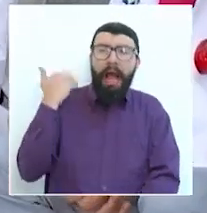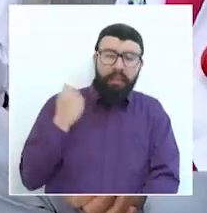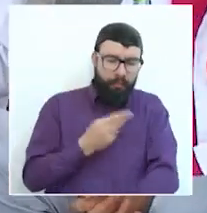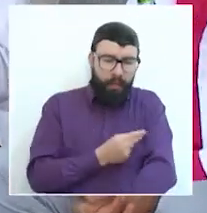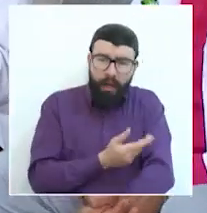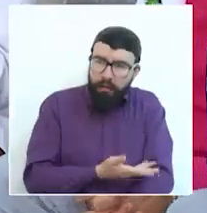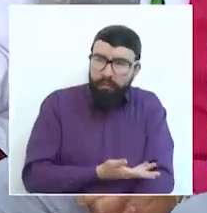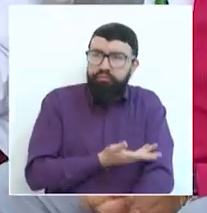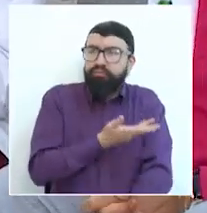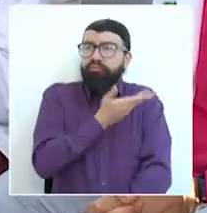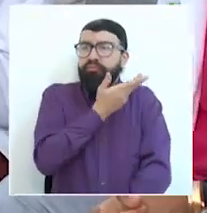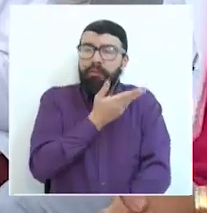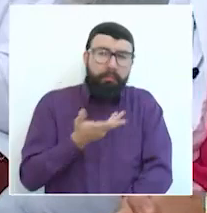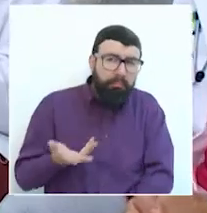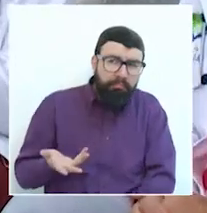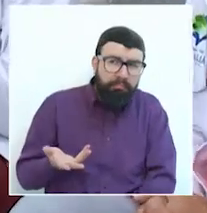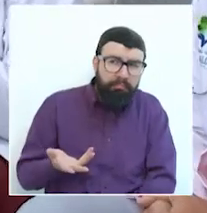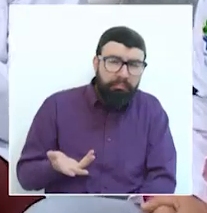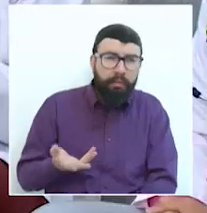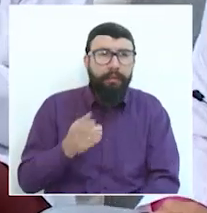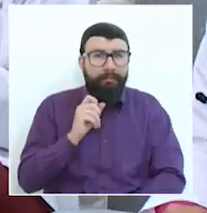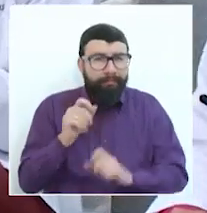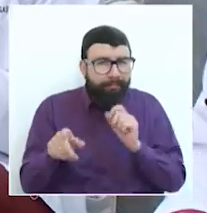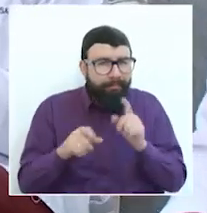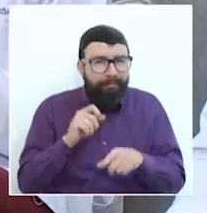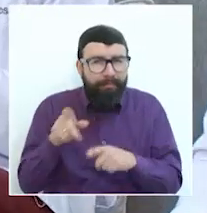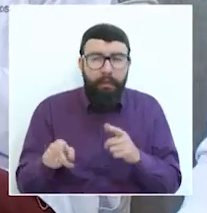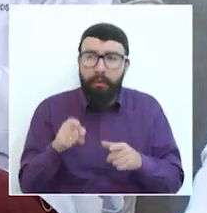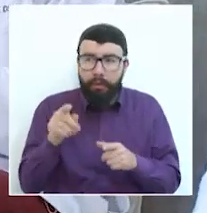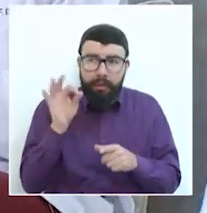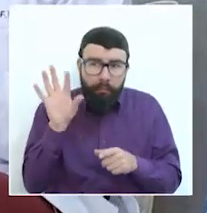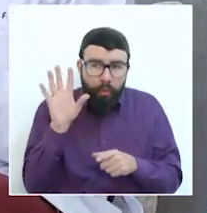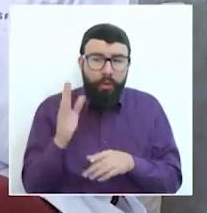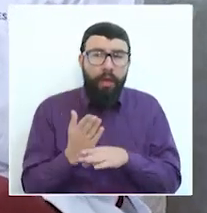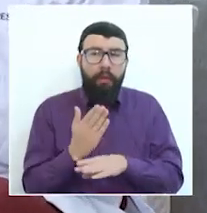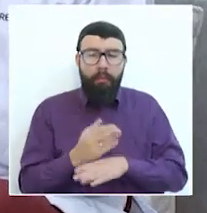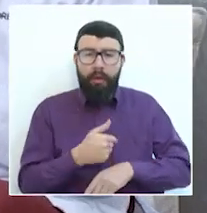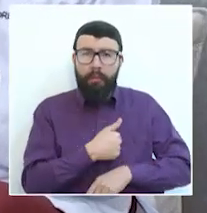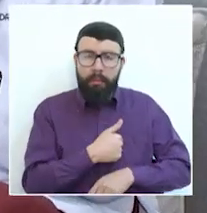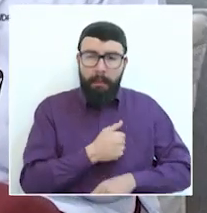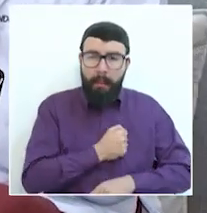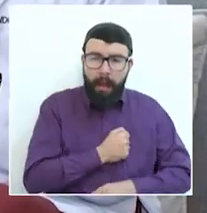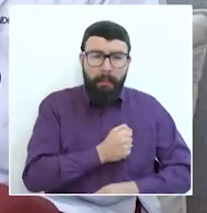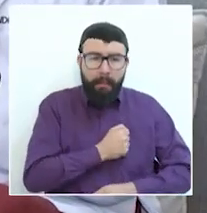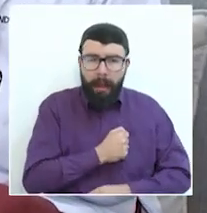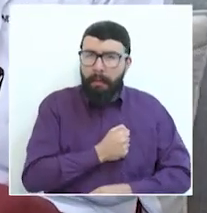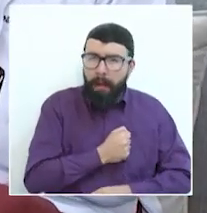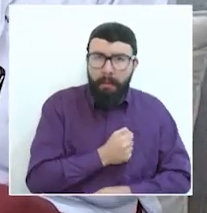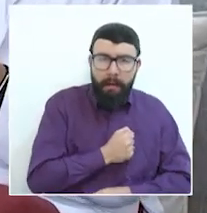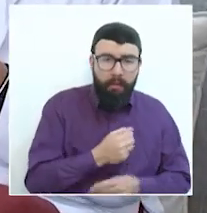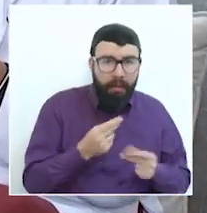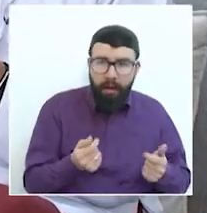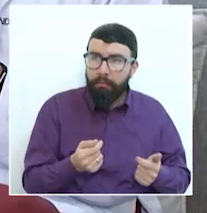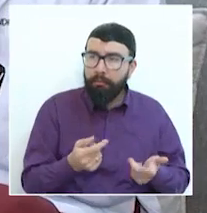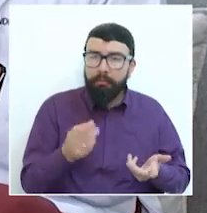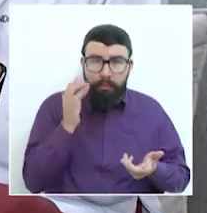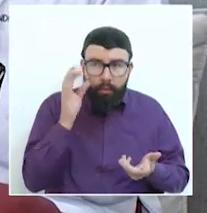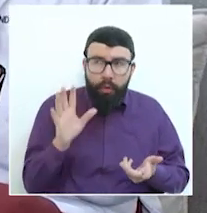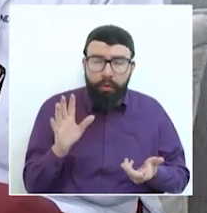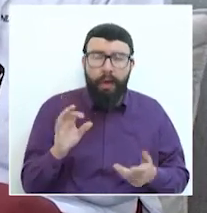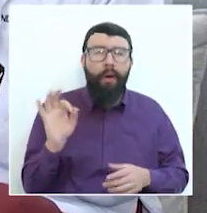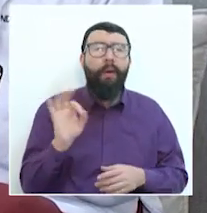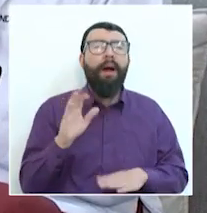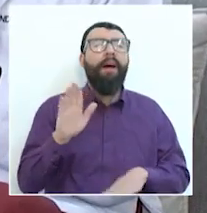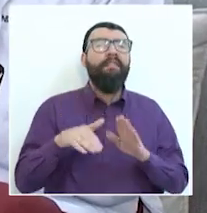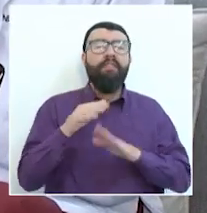si ha tenido diagnósticos que se relacionen con la parte cardiovascular como arritmias. Algo que es muy importante y a veces se nos olvida,